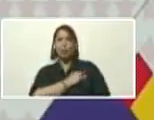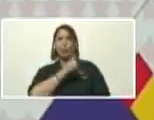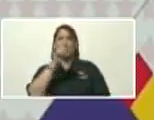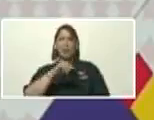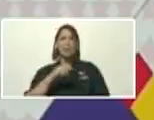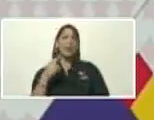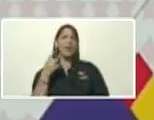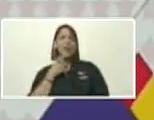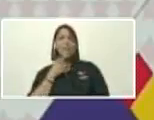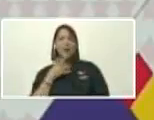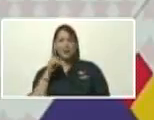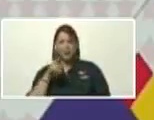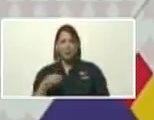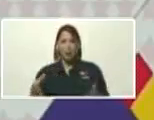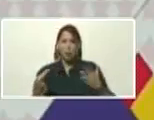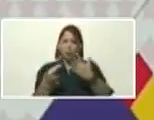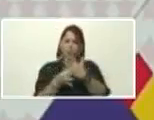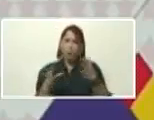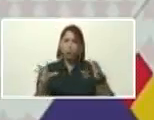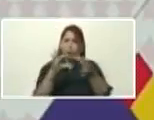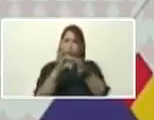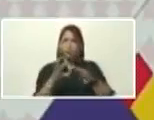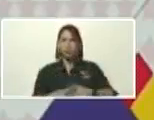evangélica, unidos. ¿Está bien?